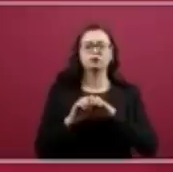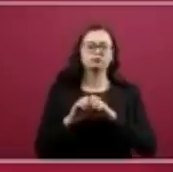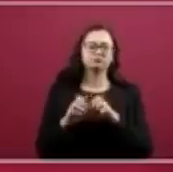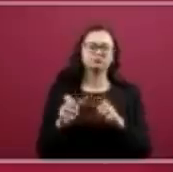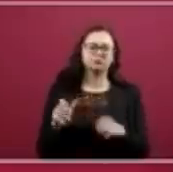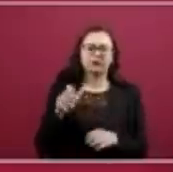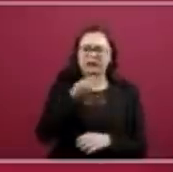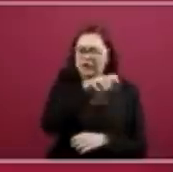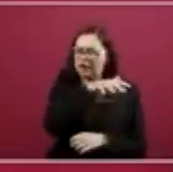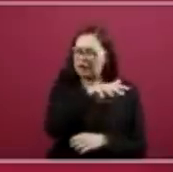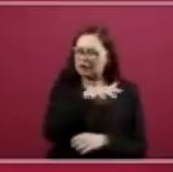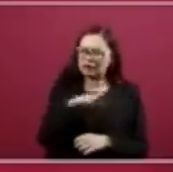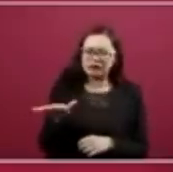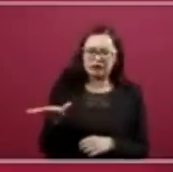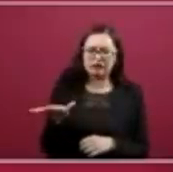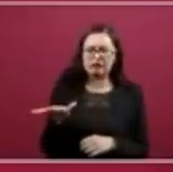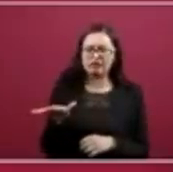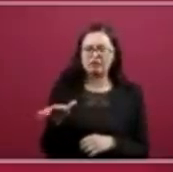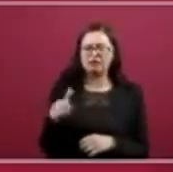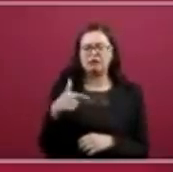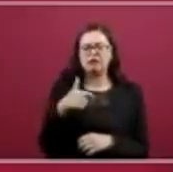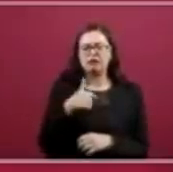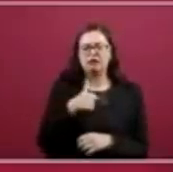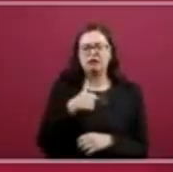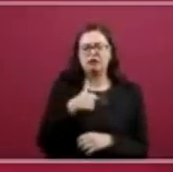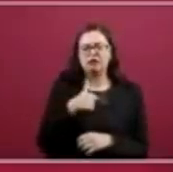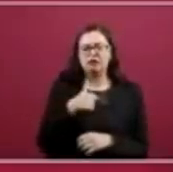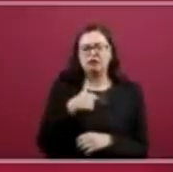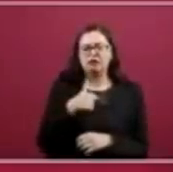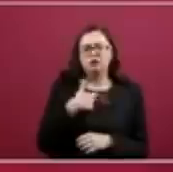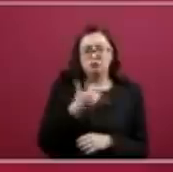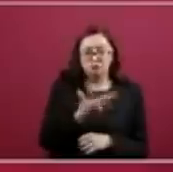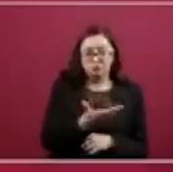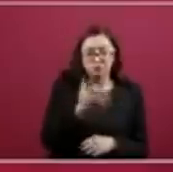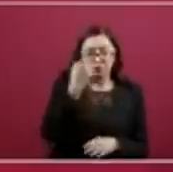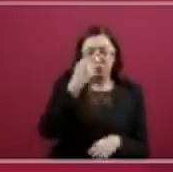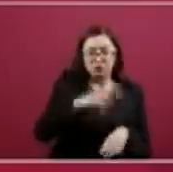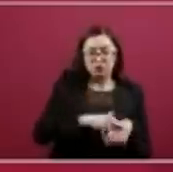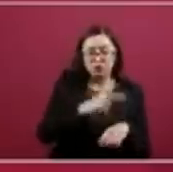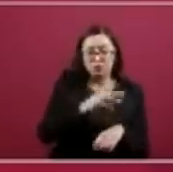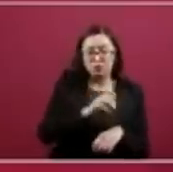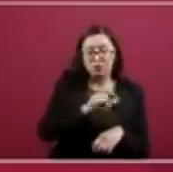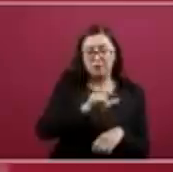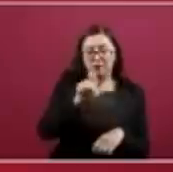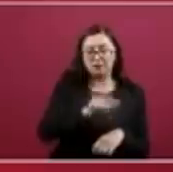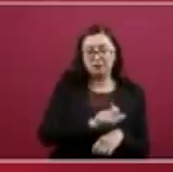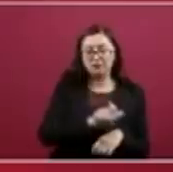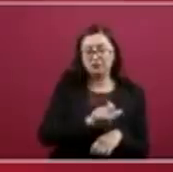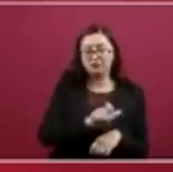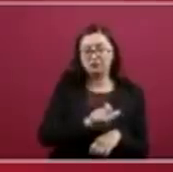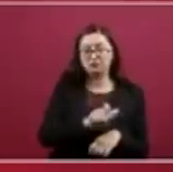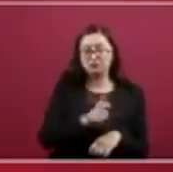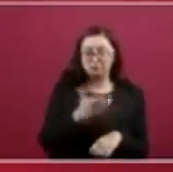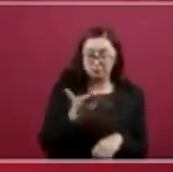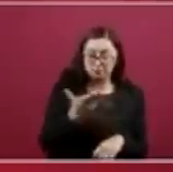general, lo que yo le estoy pidiendo al director de Pemex es